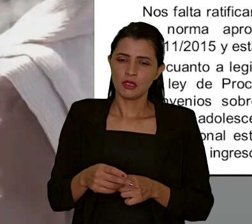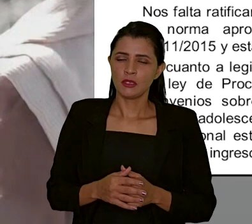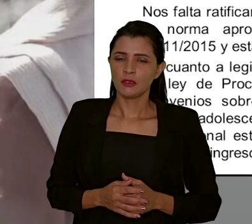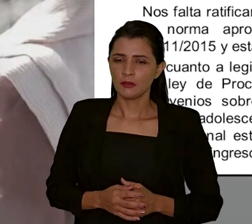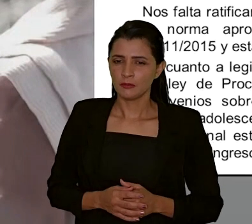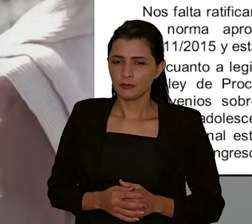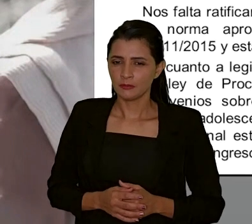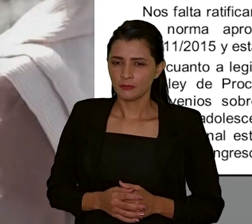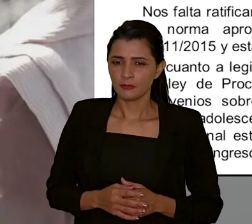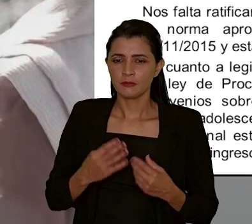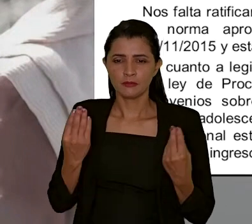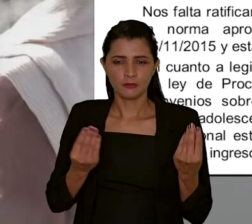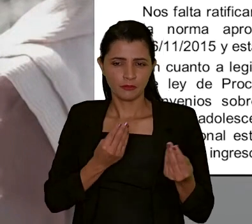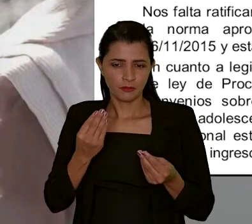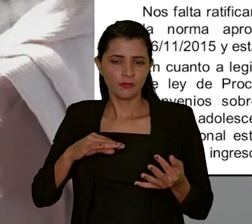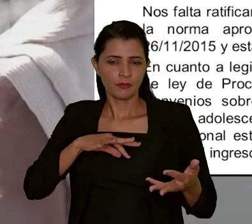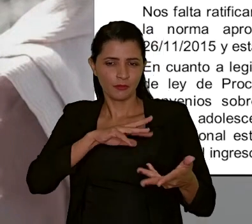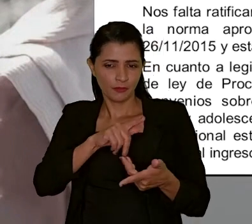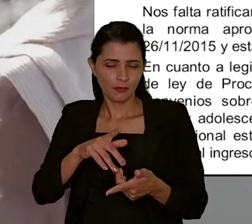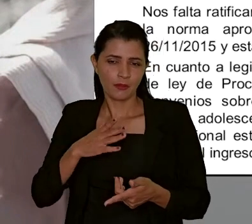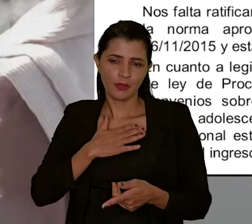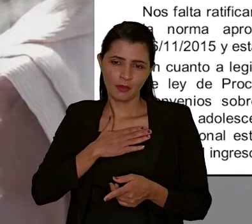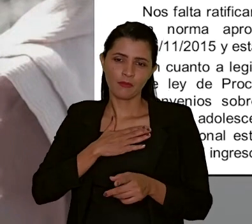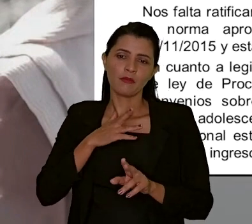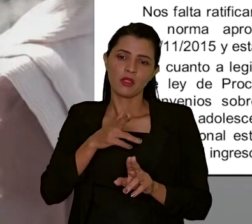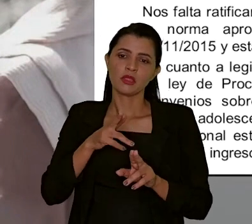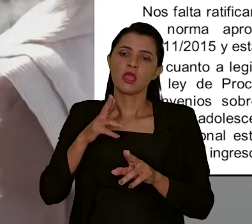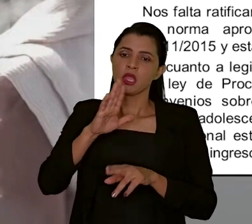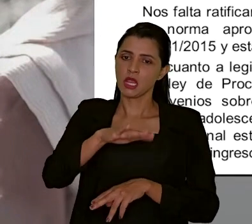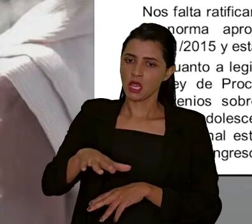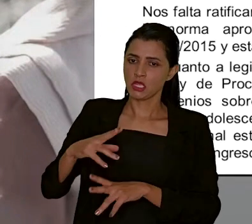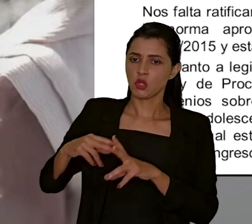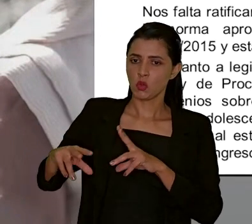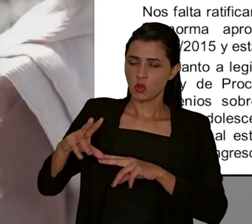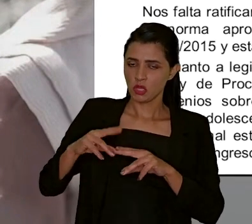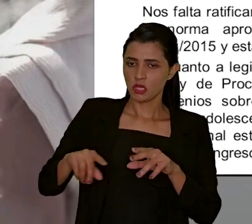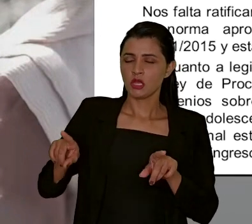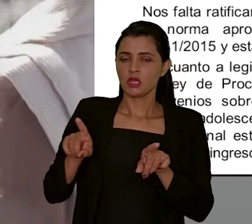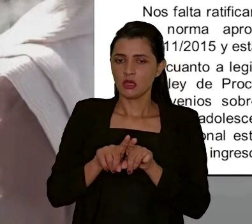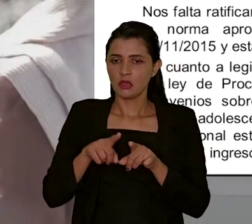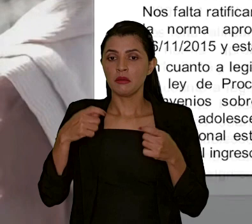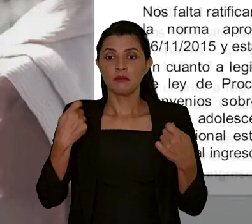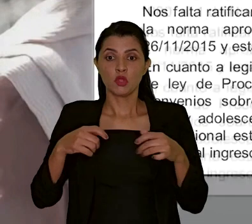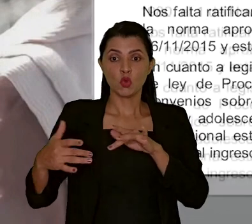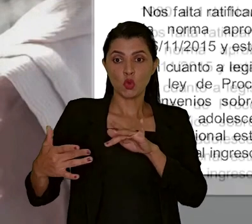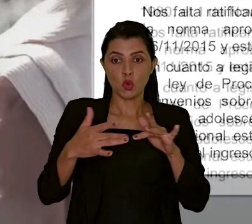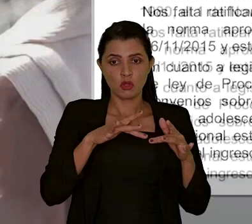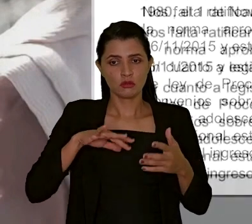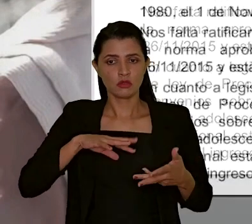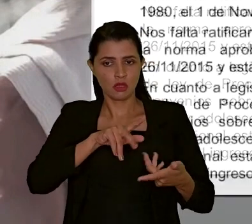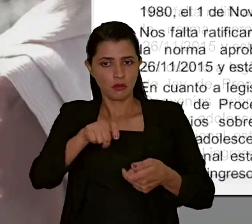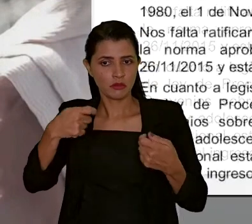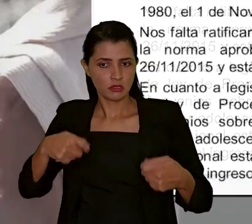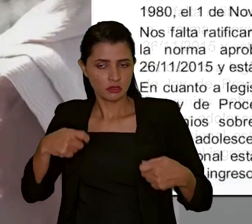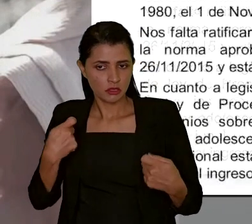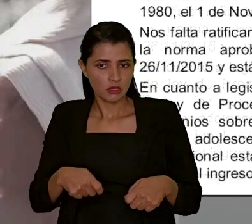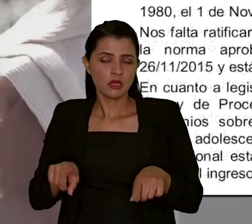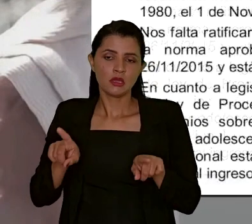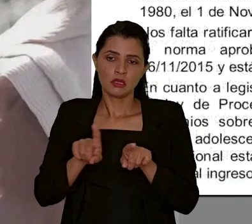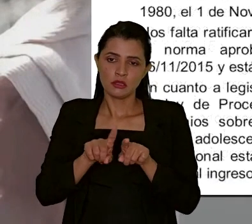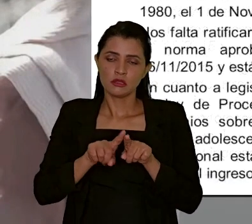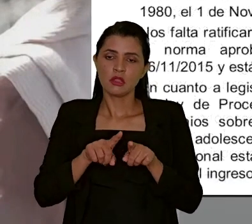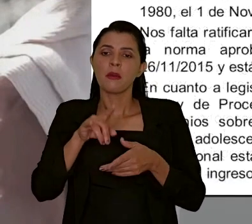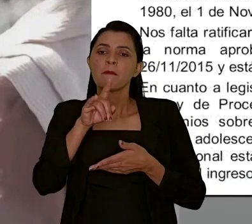sobre restitución internacional de niñas y adolescentes y régimen de visita o contacto internacional está en la ronda de